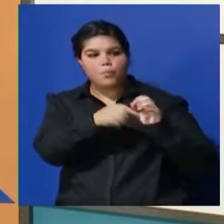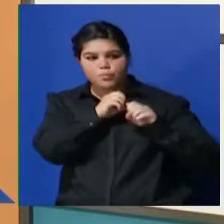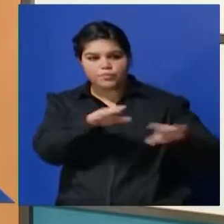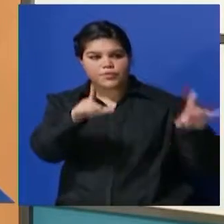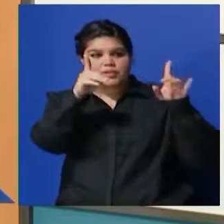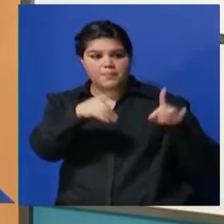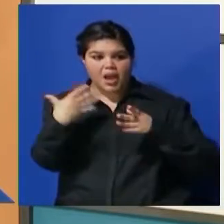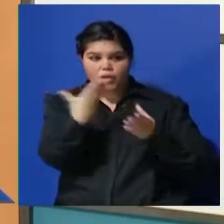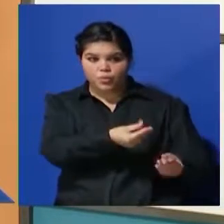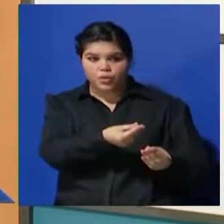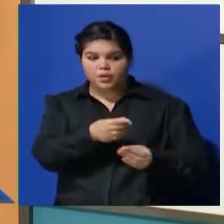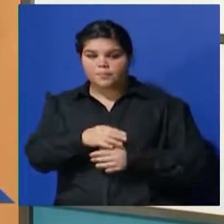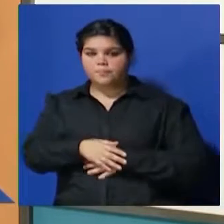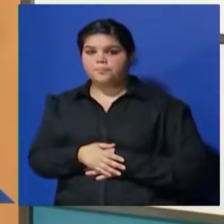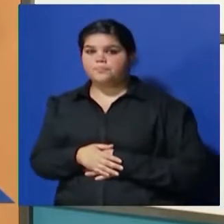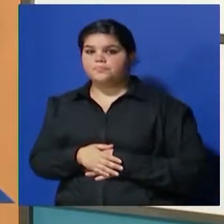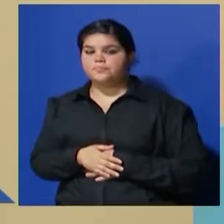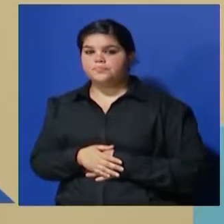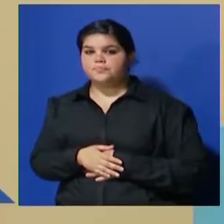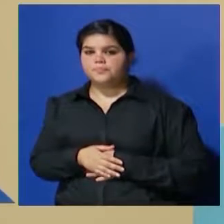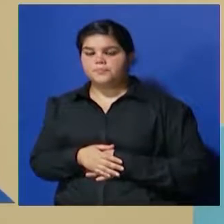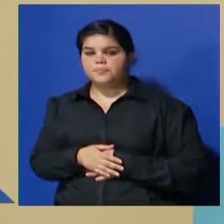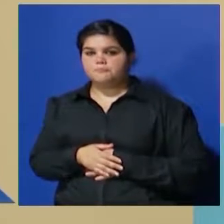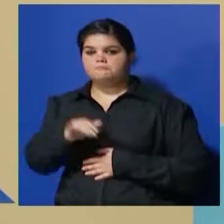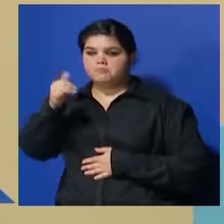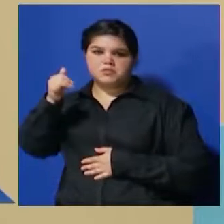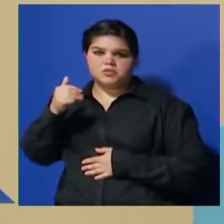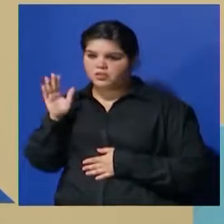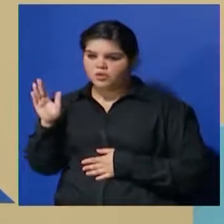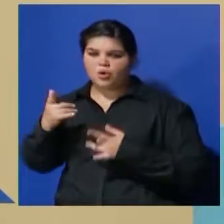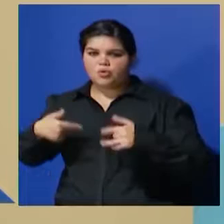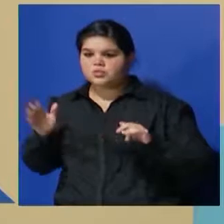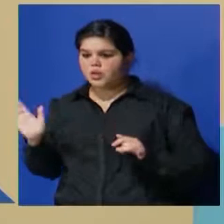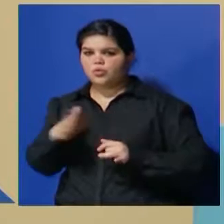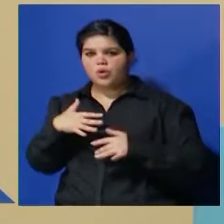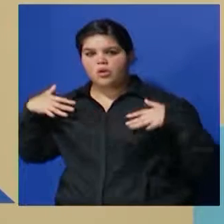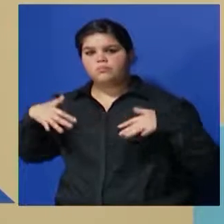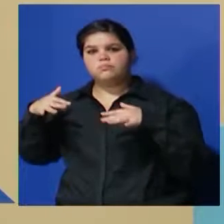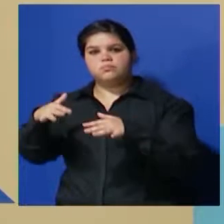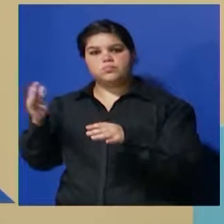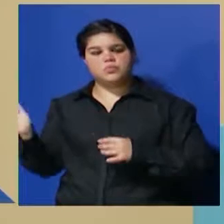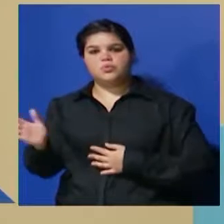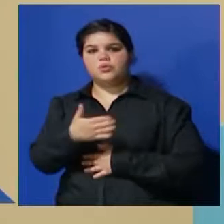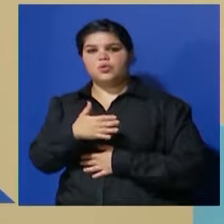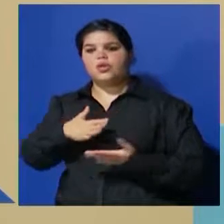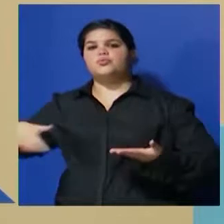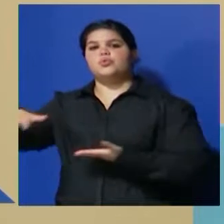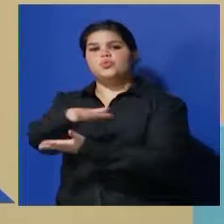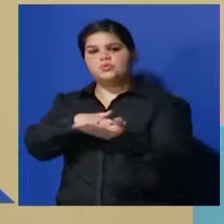por otro lado? Claro, sí, todo lo que implique movilización de la